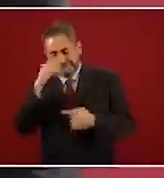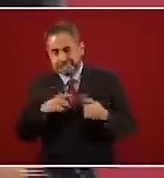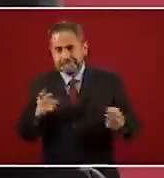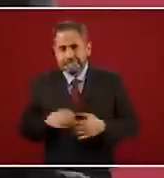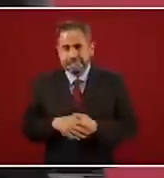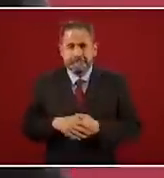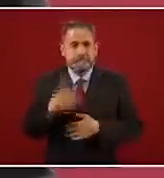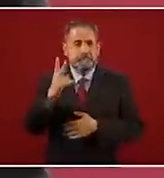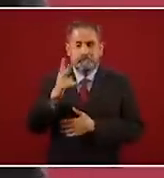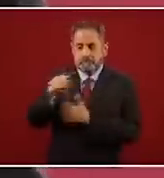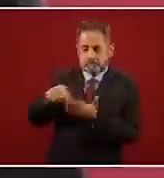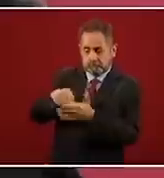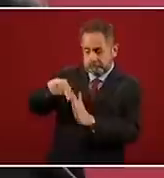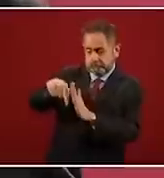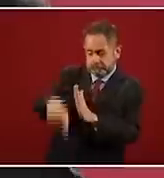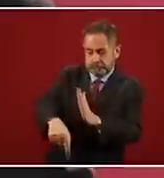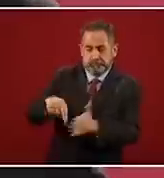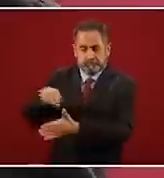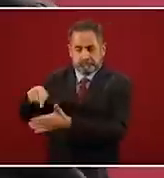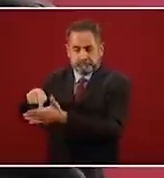los dos yacimientos o un